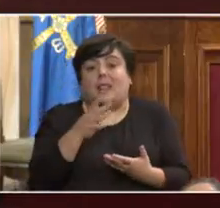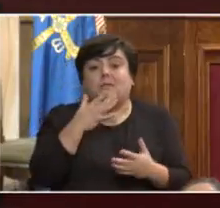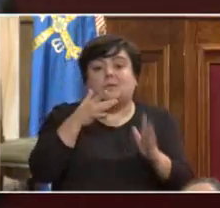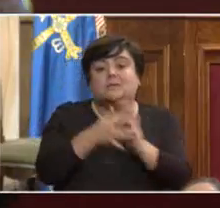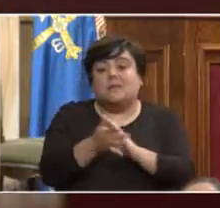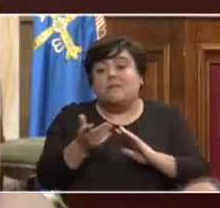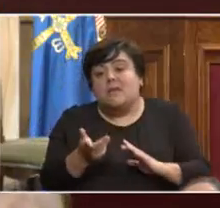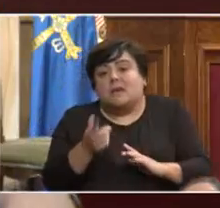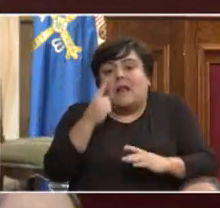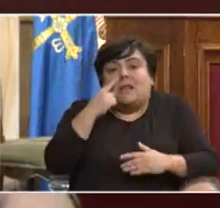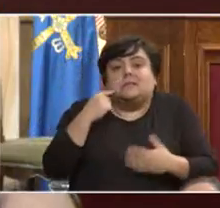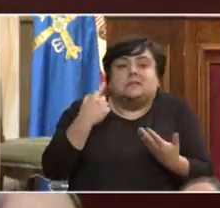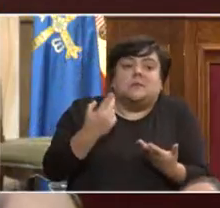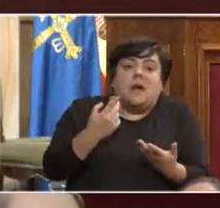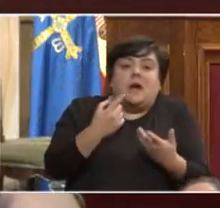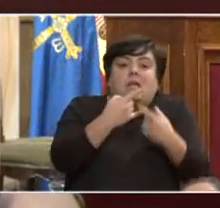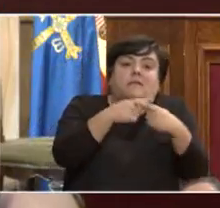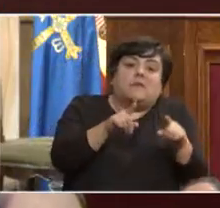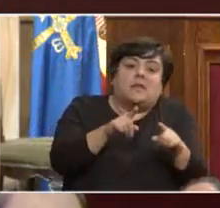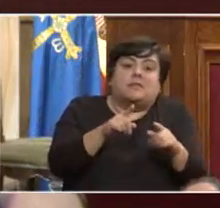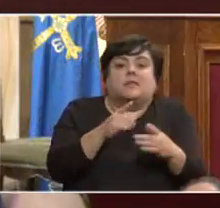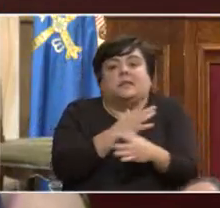atentatorio, la diferencia de género.